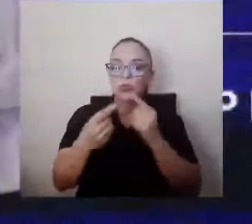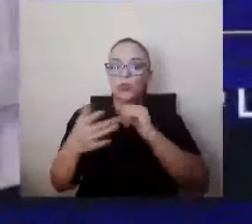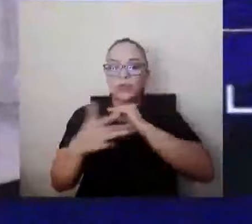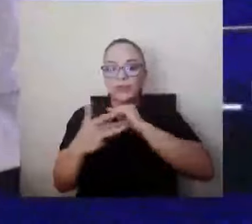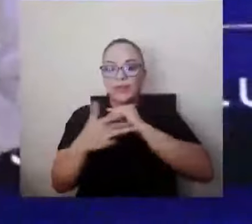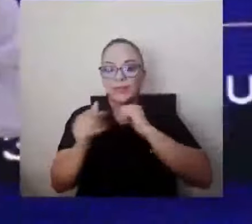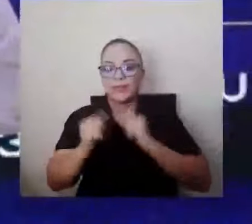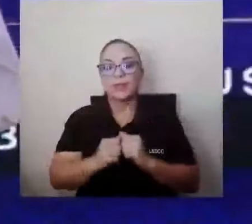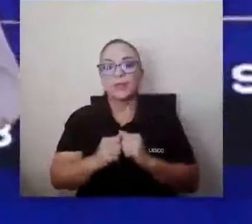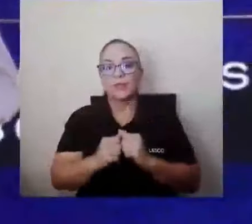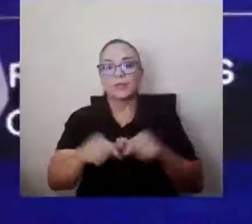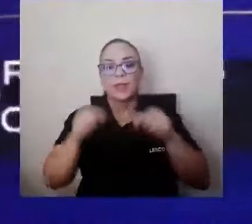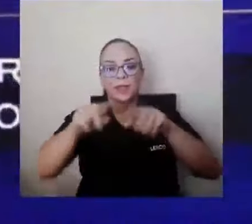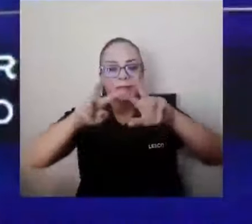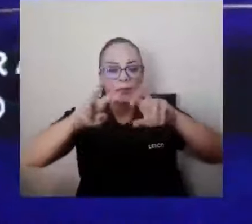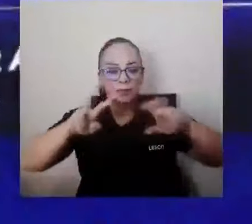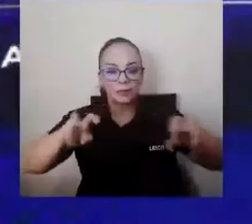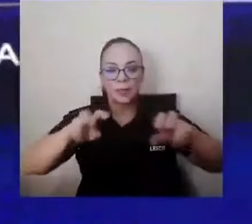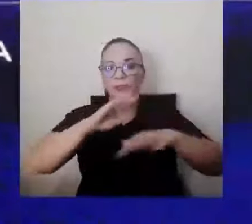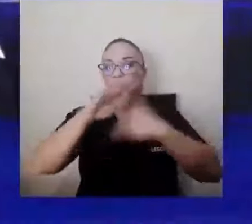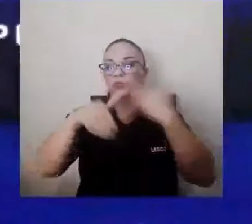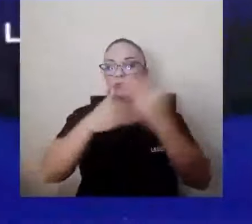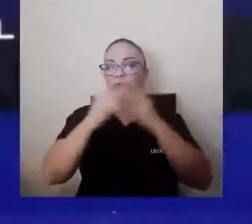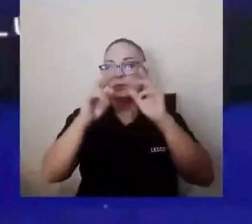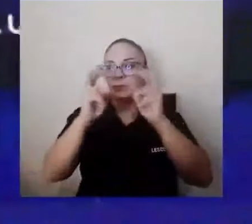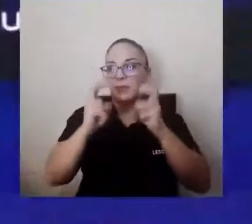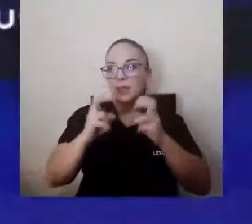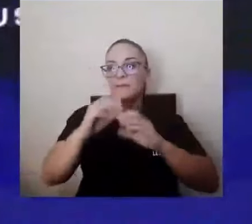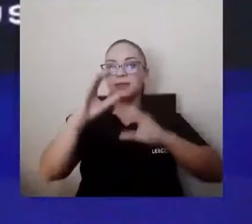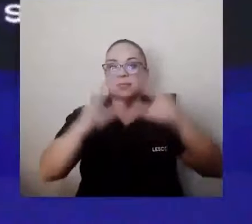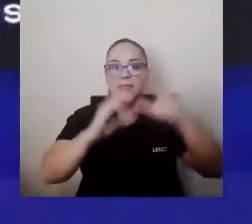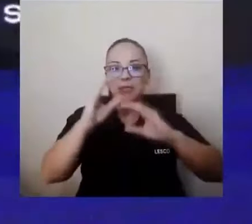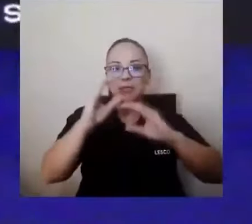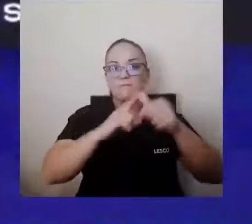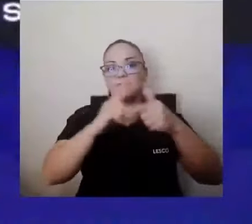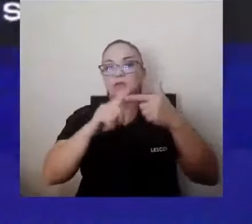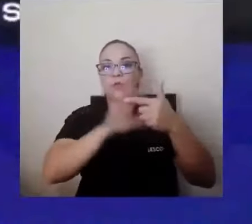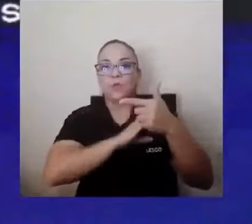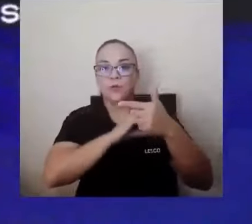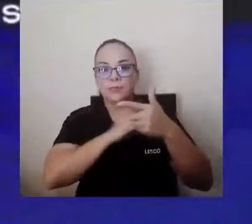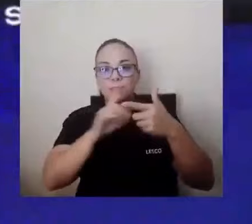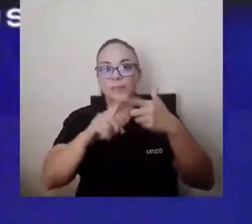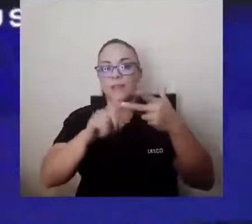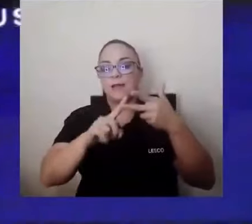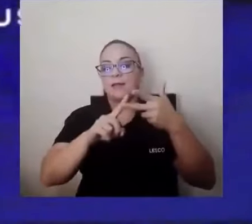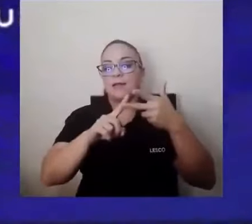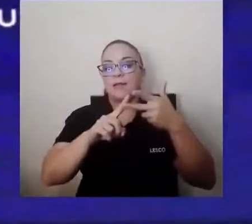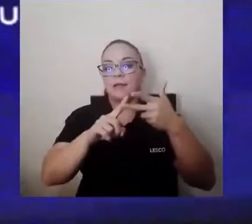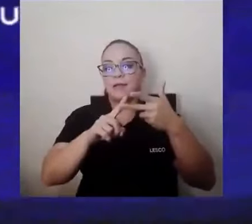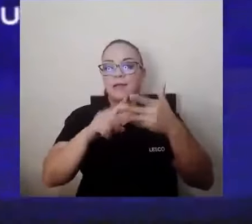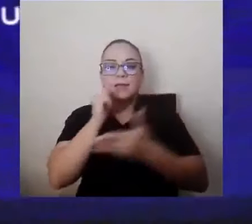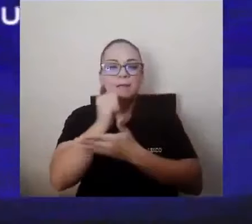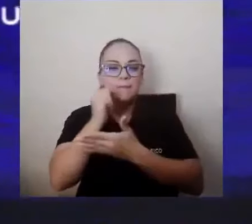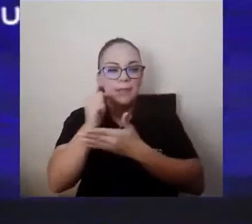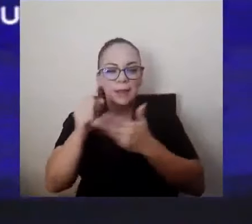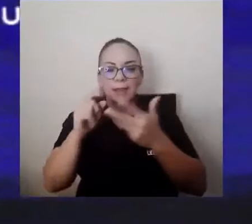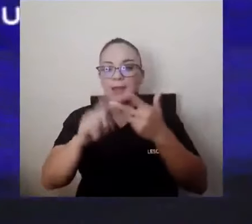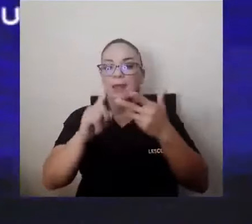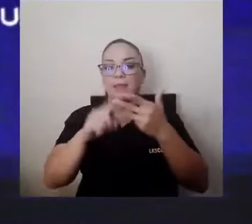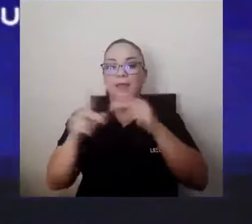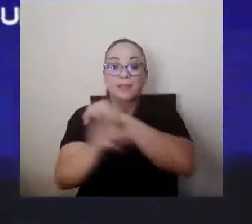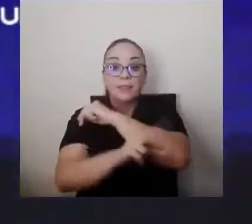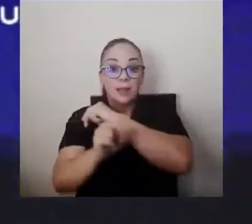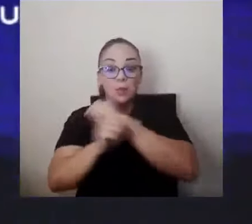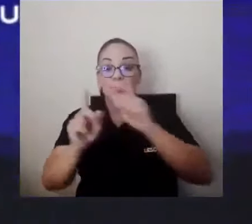que analizamos desde el abordaje científico-policial, el tema de la criminalidad y la delincuencia. Pero en